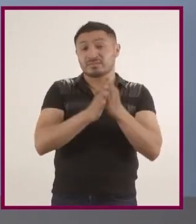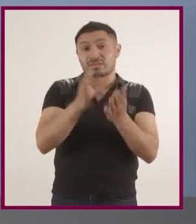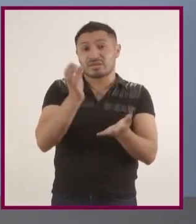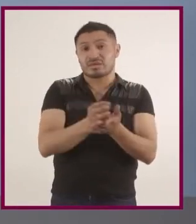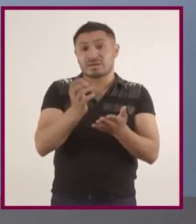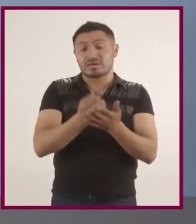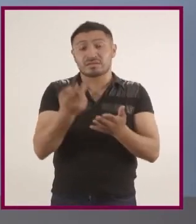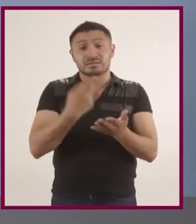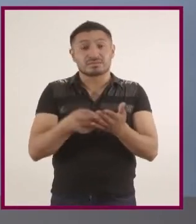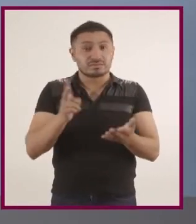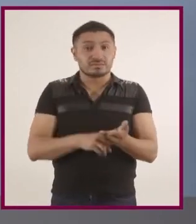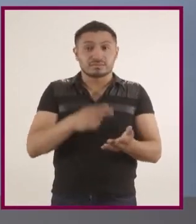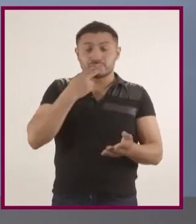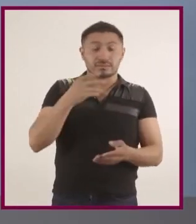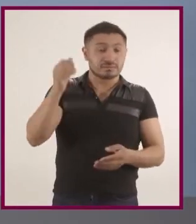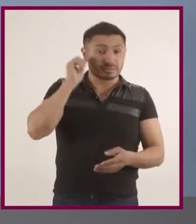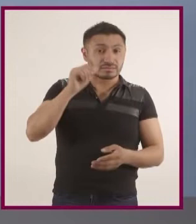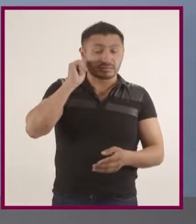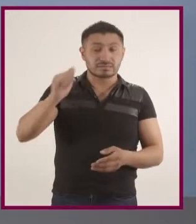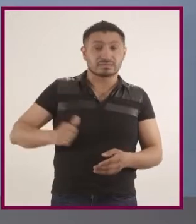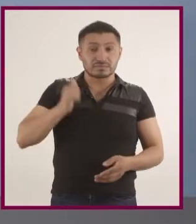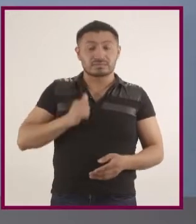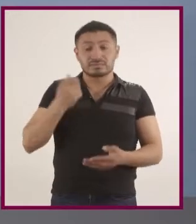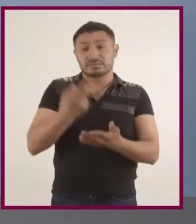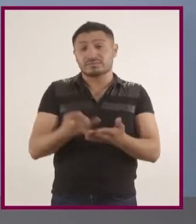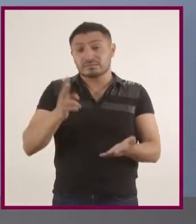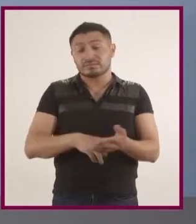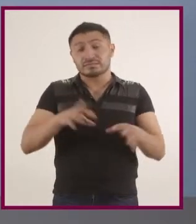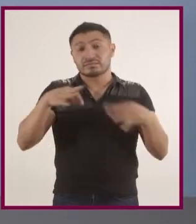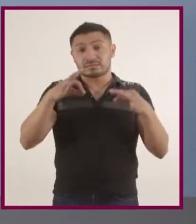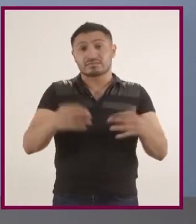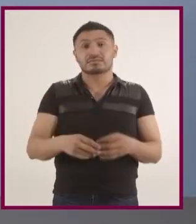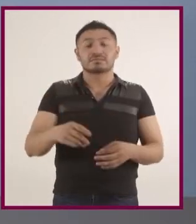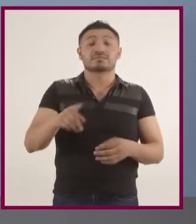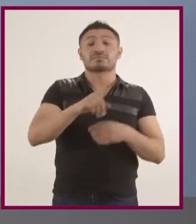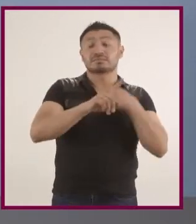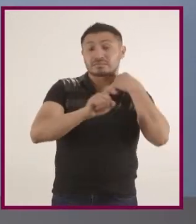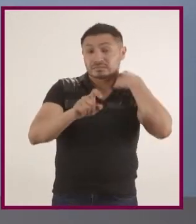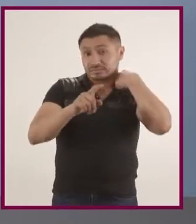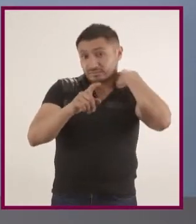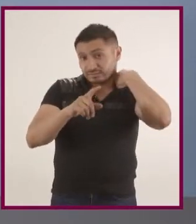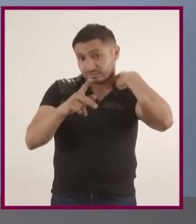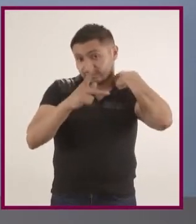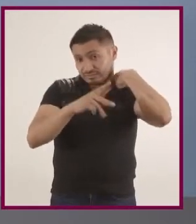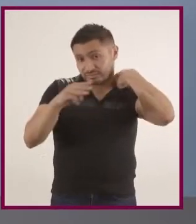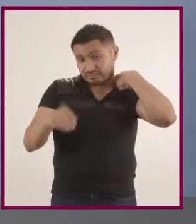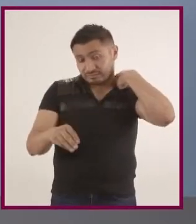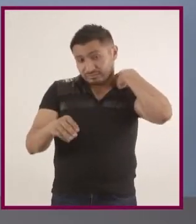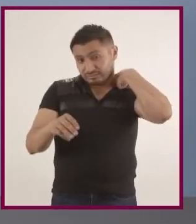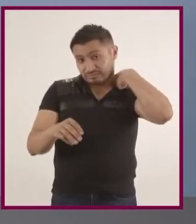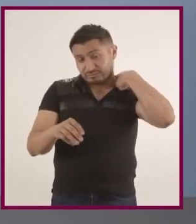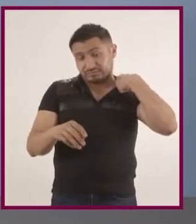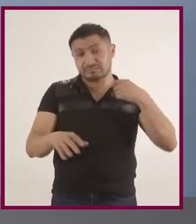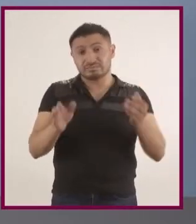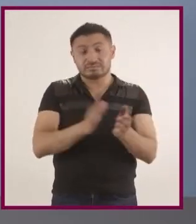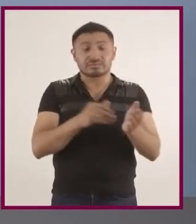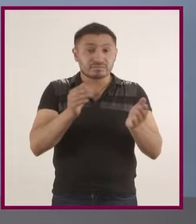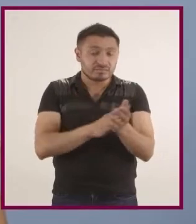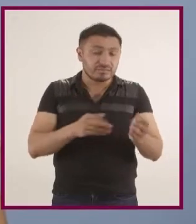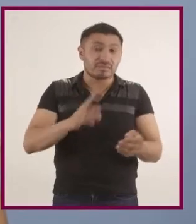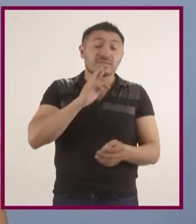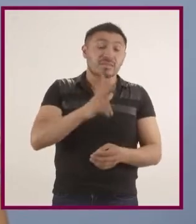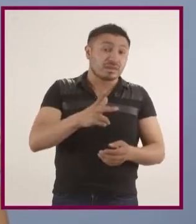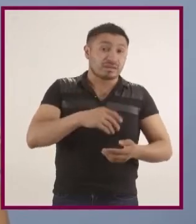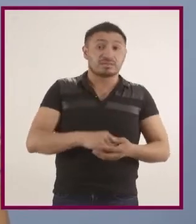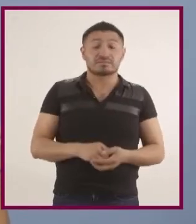y siempre aprovechar ambos lados de las hojas reutilizar 100 kilogramos de papel impide que otros siete árboles más para producirlo